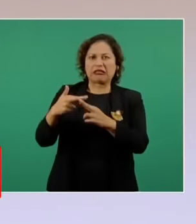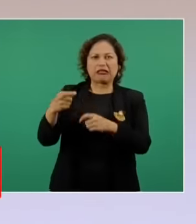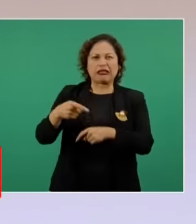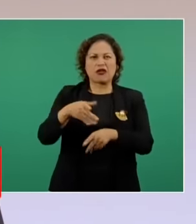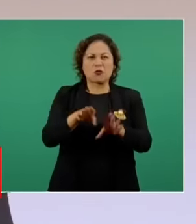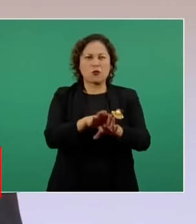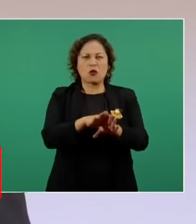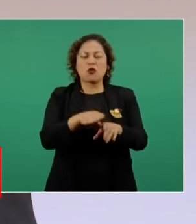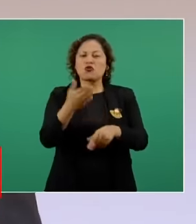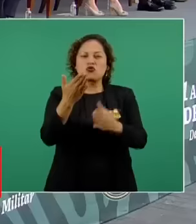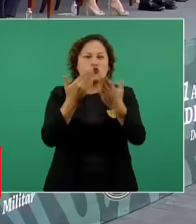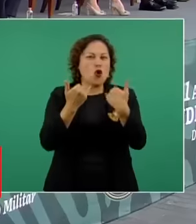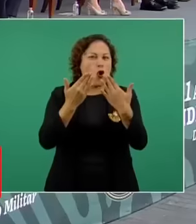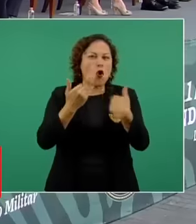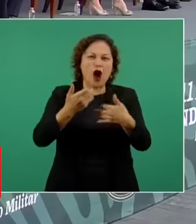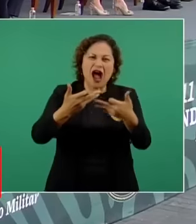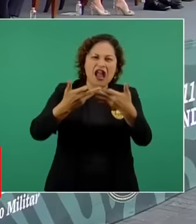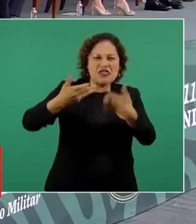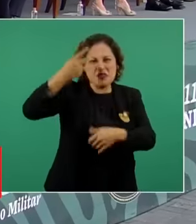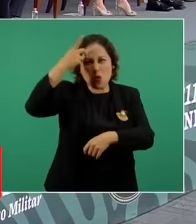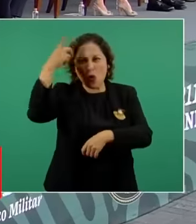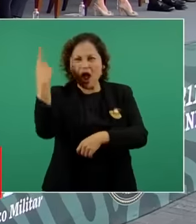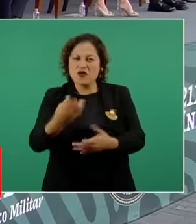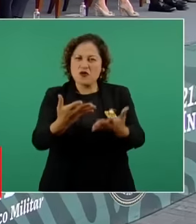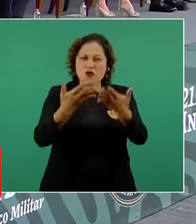desnaturalizado y frenético.